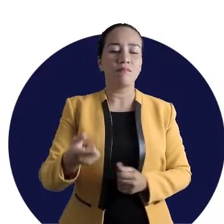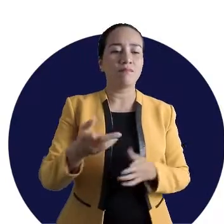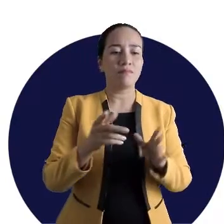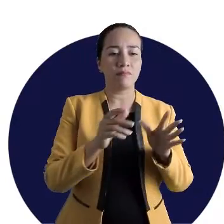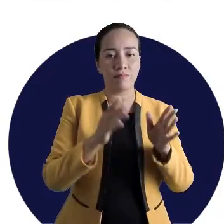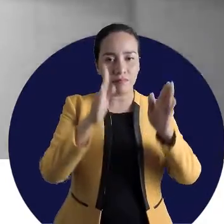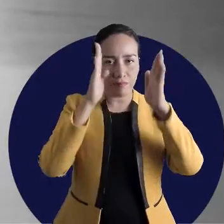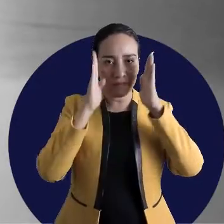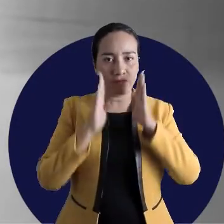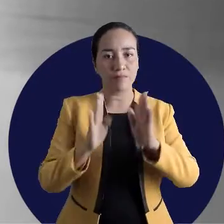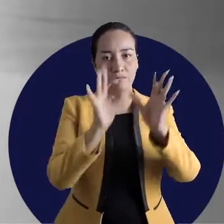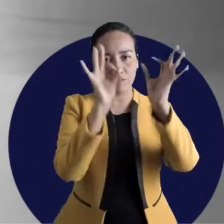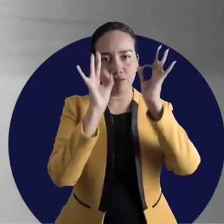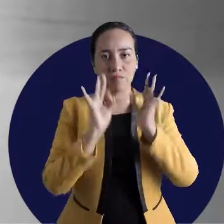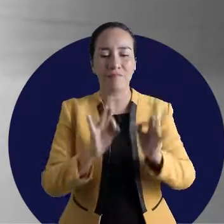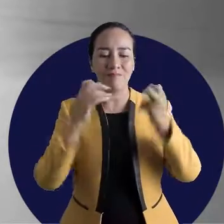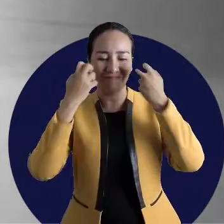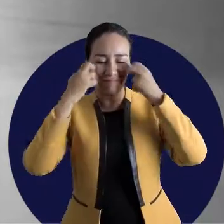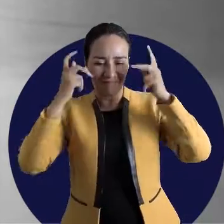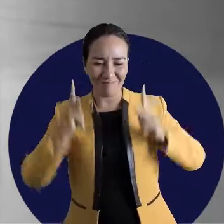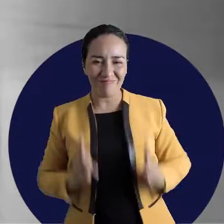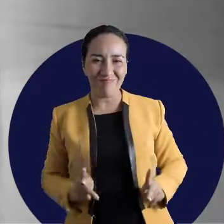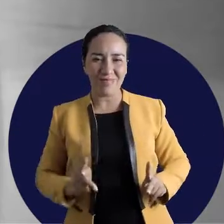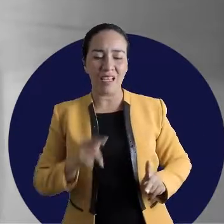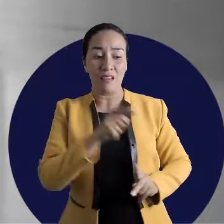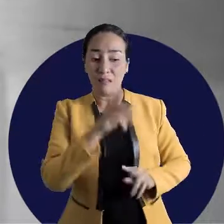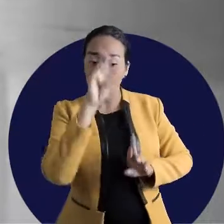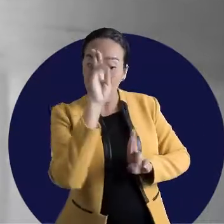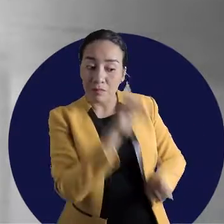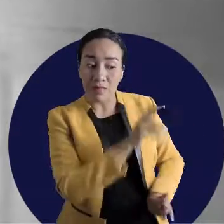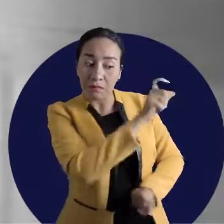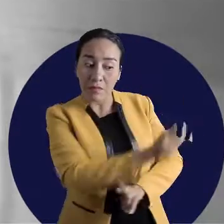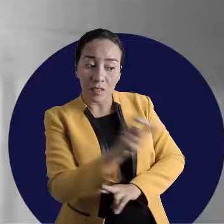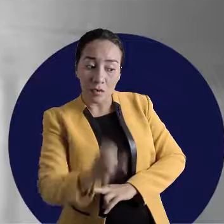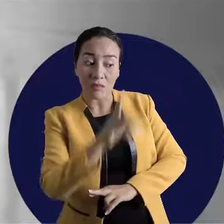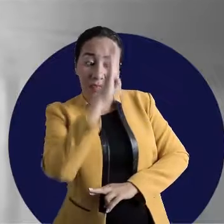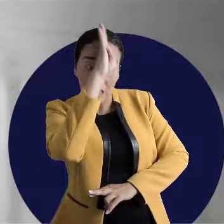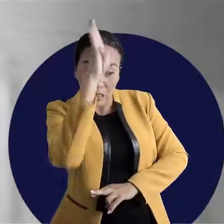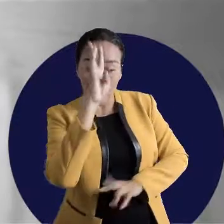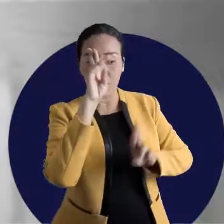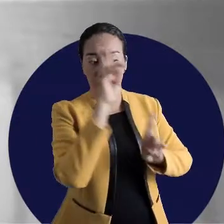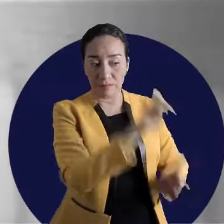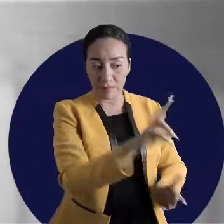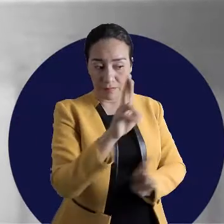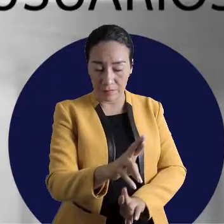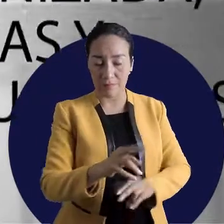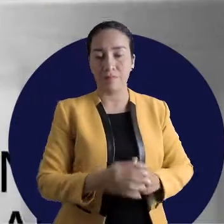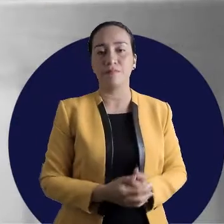Recibir atención con calidad humanizada, respetando creencias y costumbres de los usuarios.